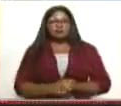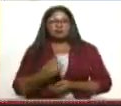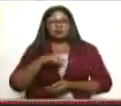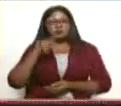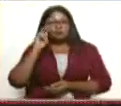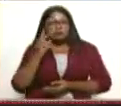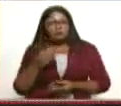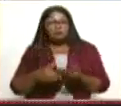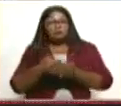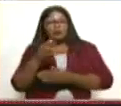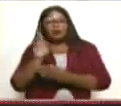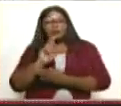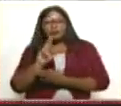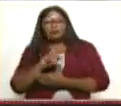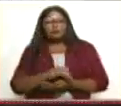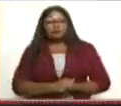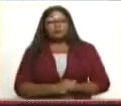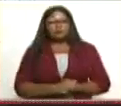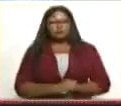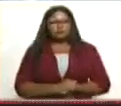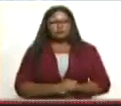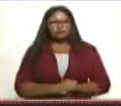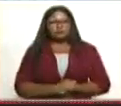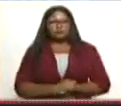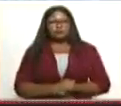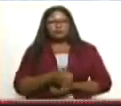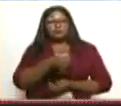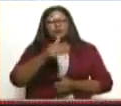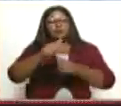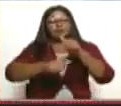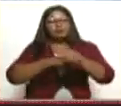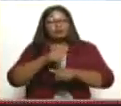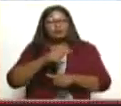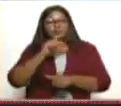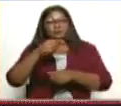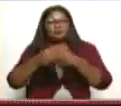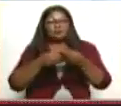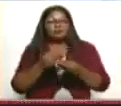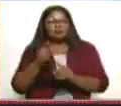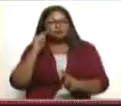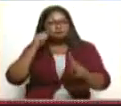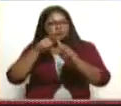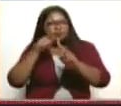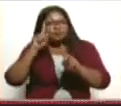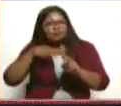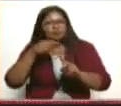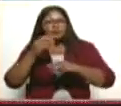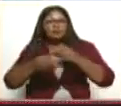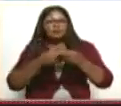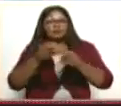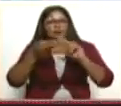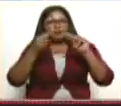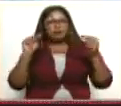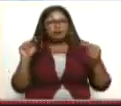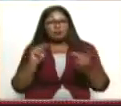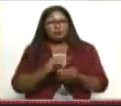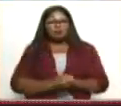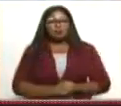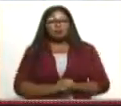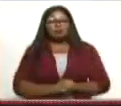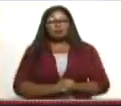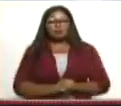rápido. Y cada ciclo debe convertirse en una oportunidad nueva para alcanzar definitivamente la paz. Y el